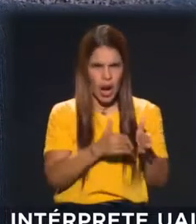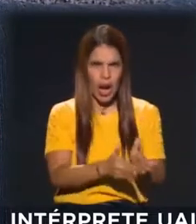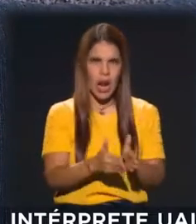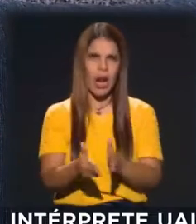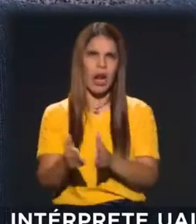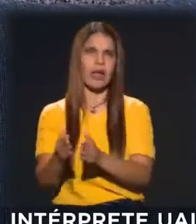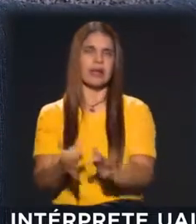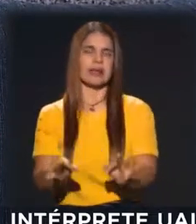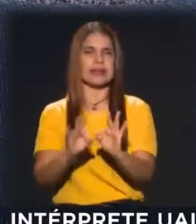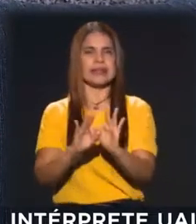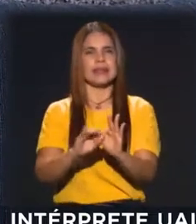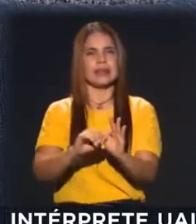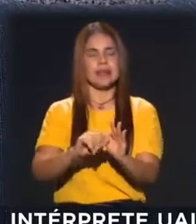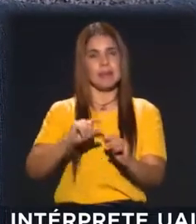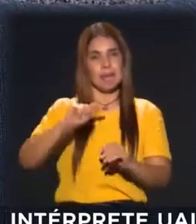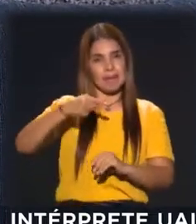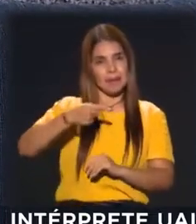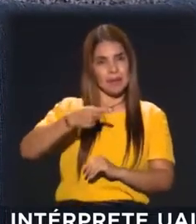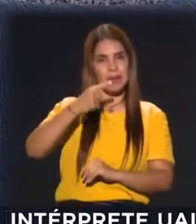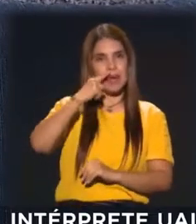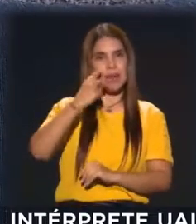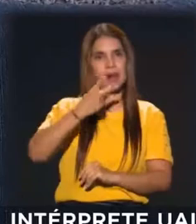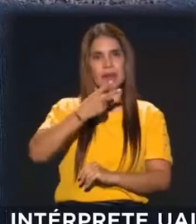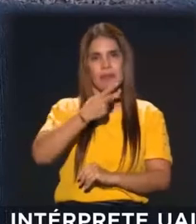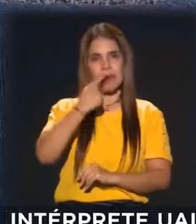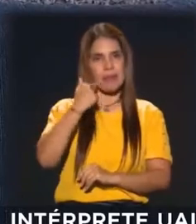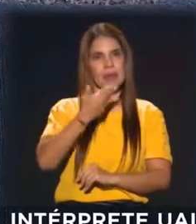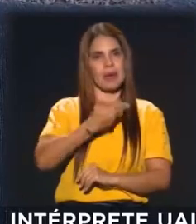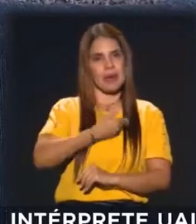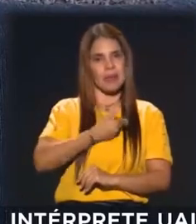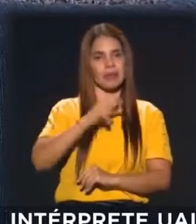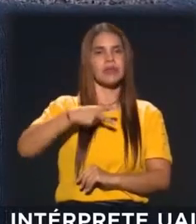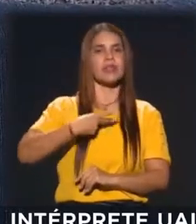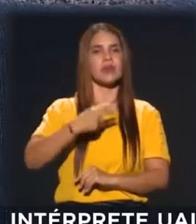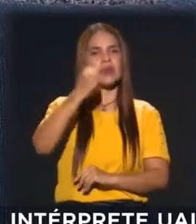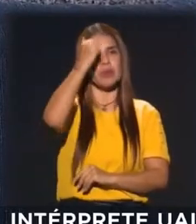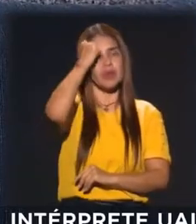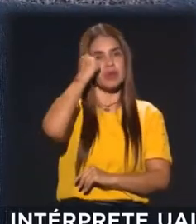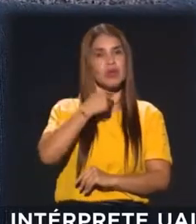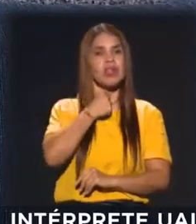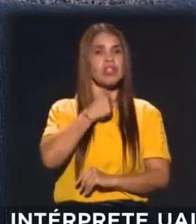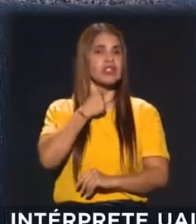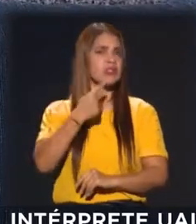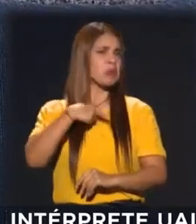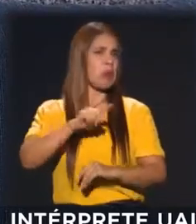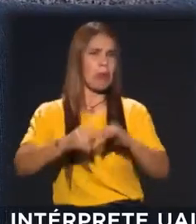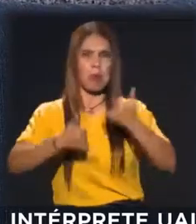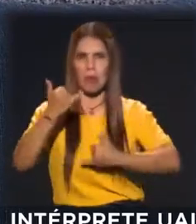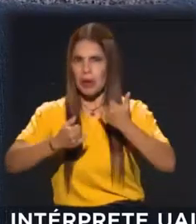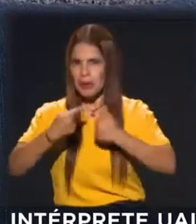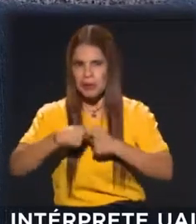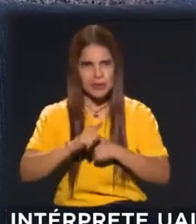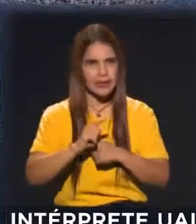la primer figura parental después de los padres de familia. Es decir, esto no es un chiste ni es un juego